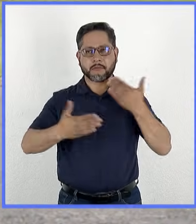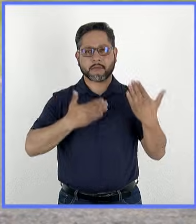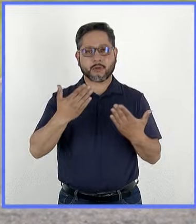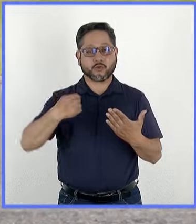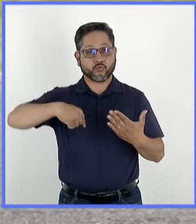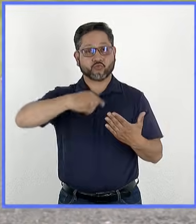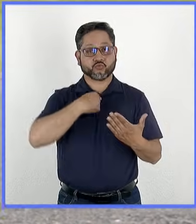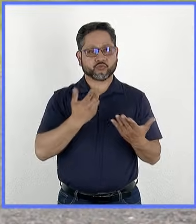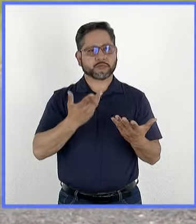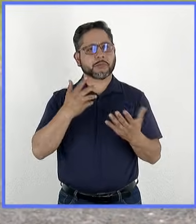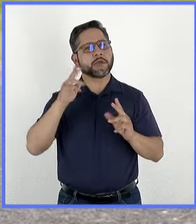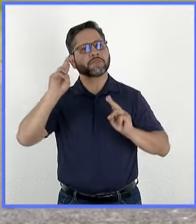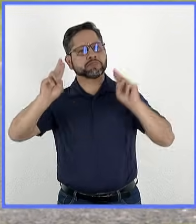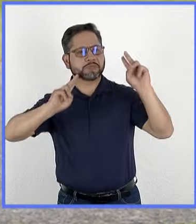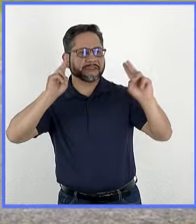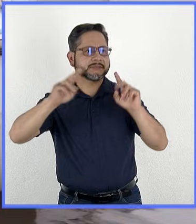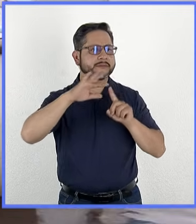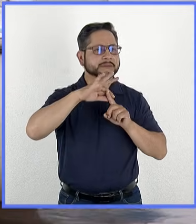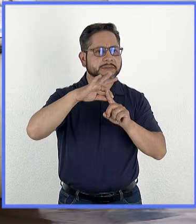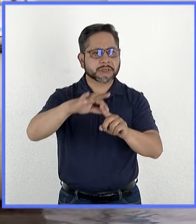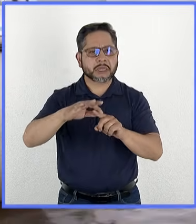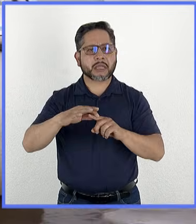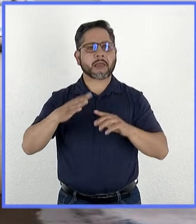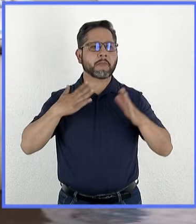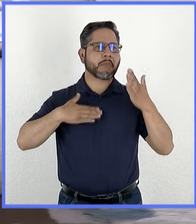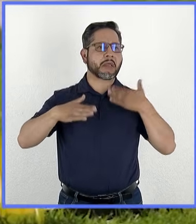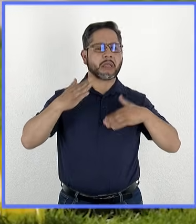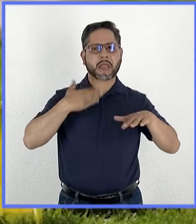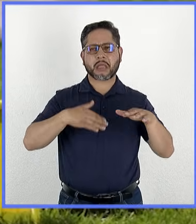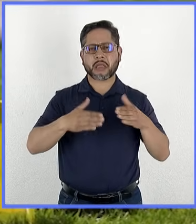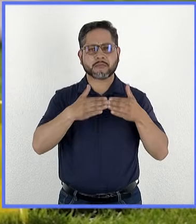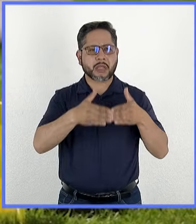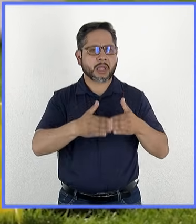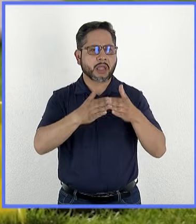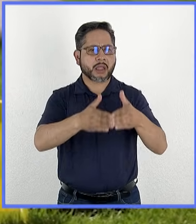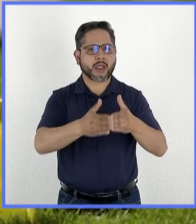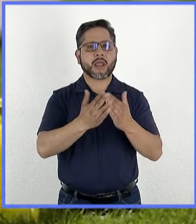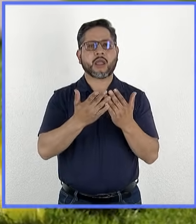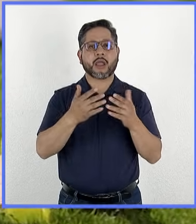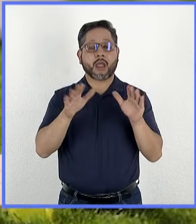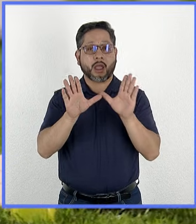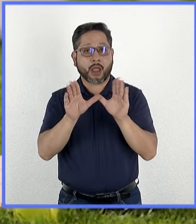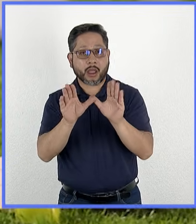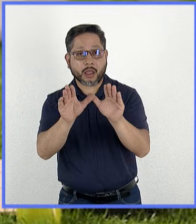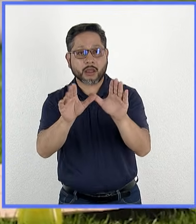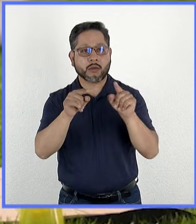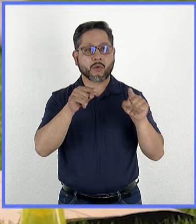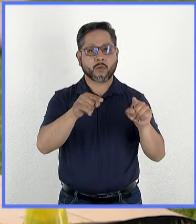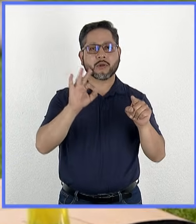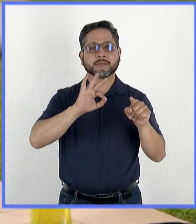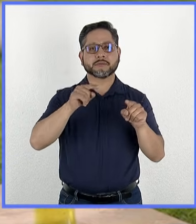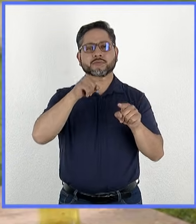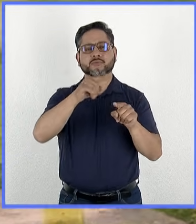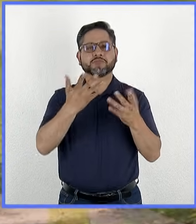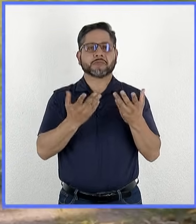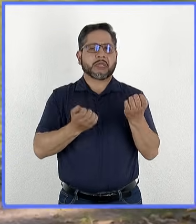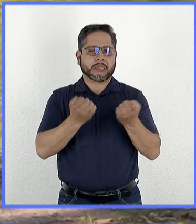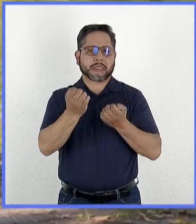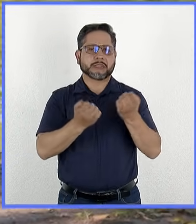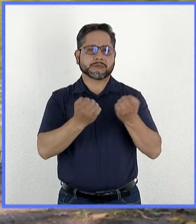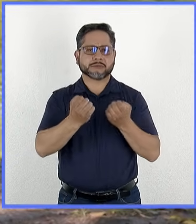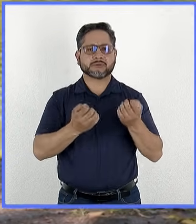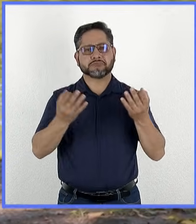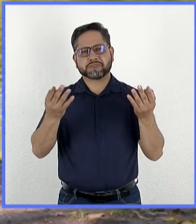realizar actividades como visitas guiadas, paseos en lancha, avistamiento de aves y clases de yoga o jumping. Hoy en